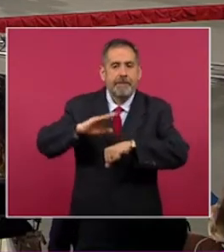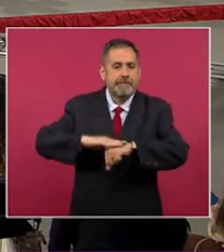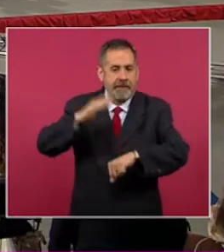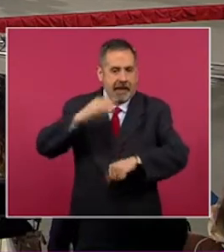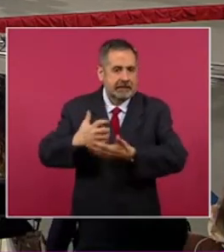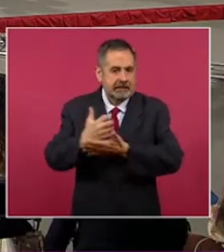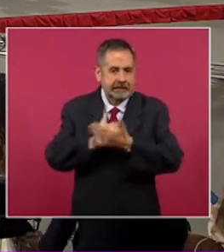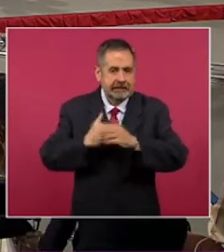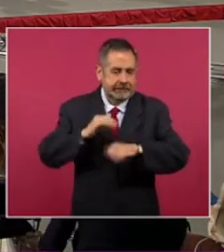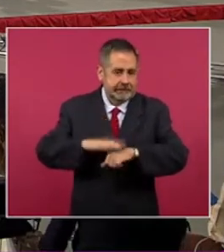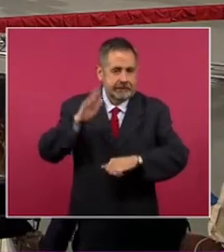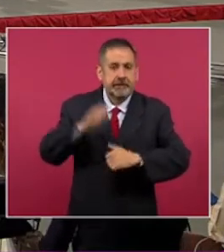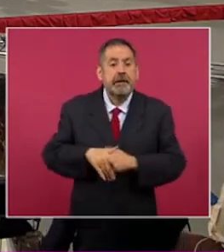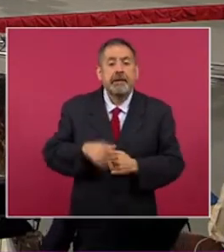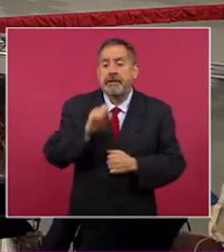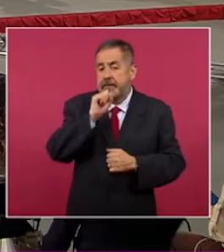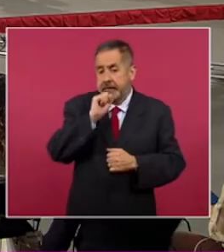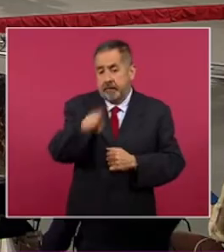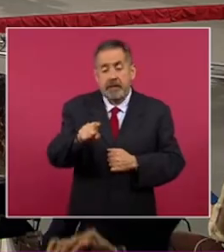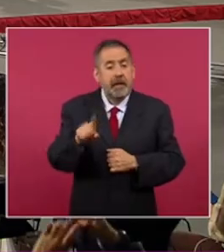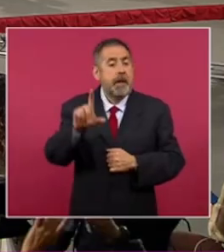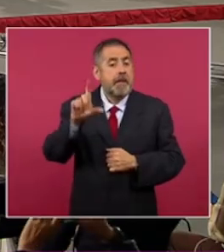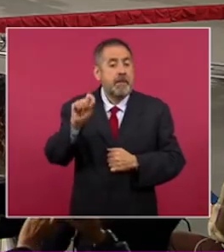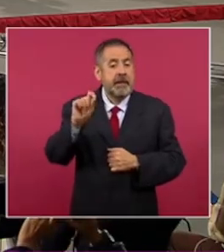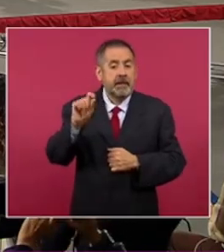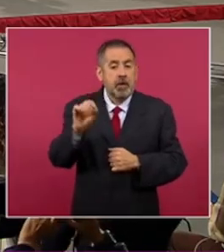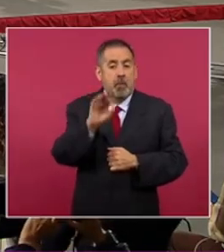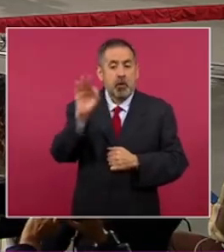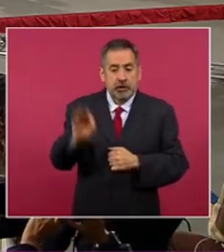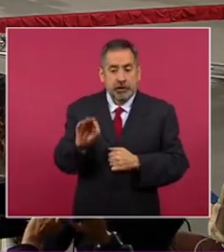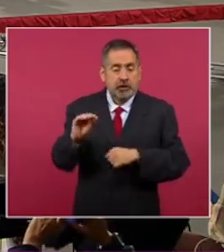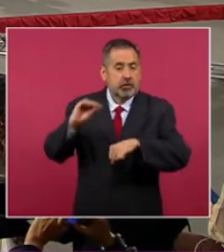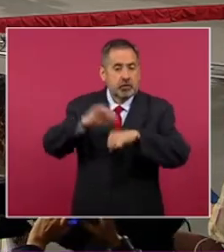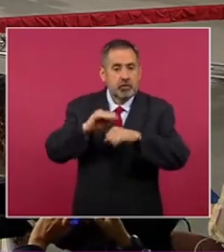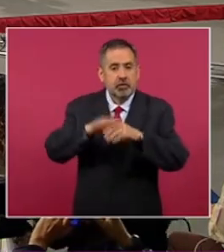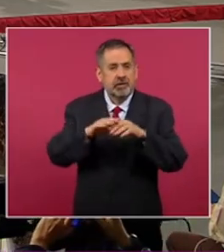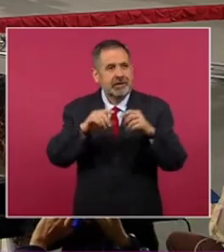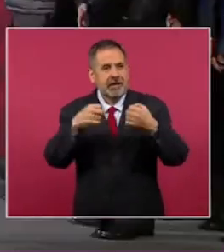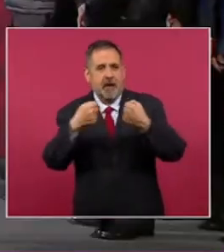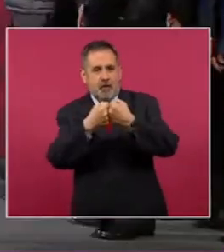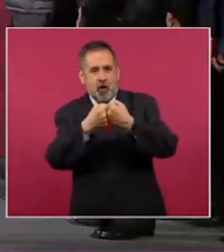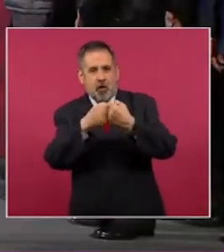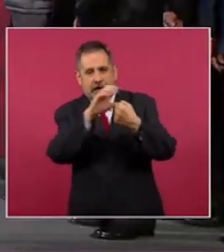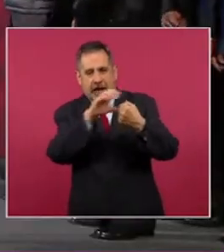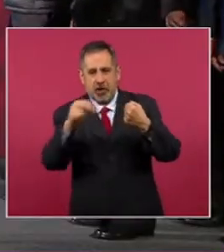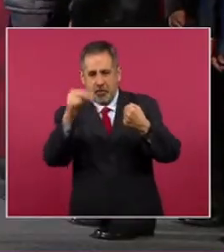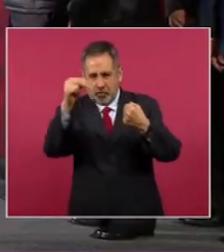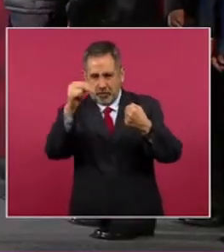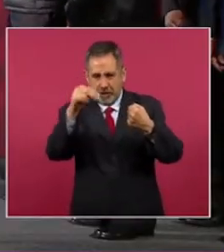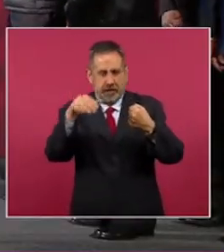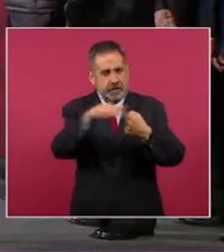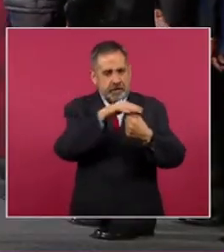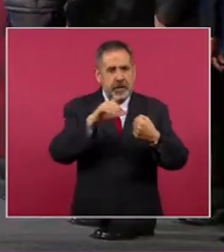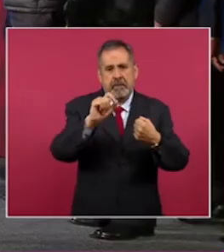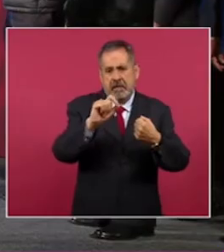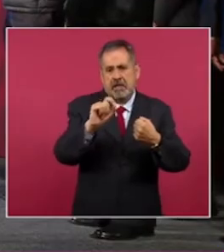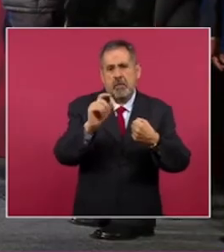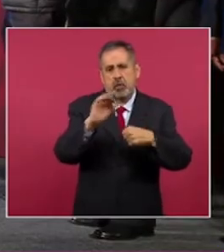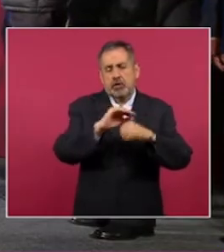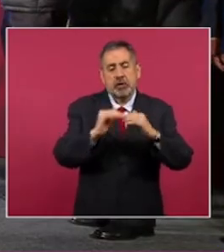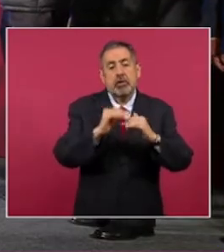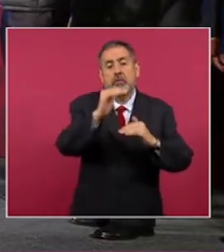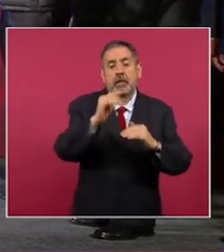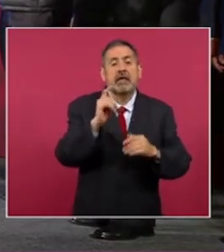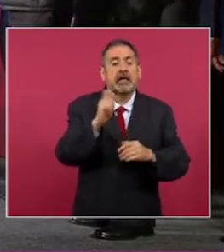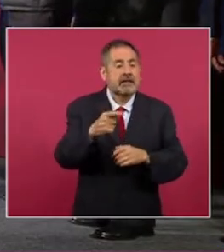se definió un incremento del 20% en el caso de la zona libre de la frontera norte, por lo cual pasará